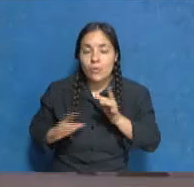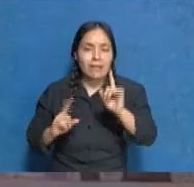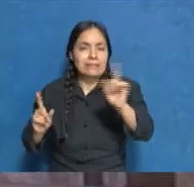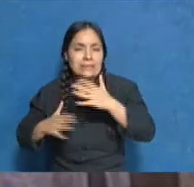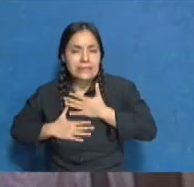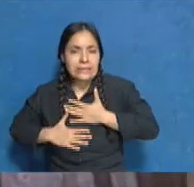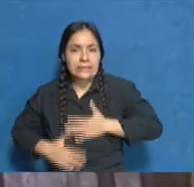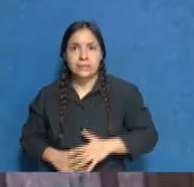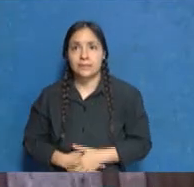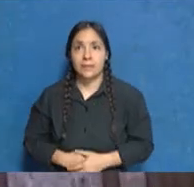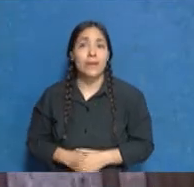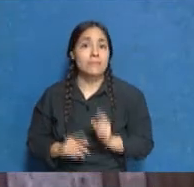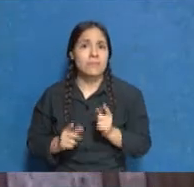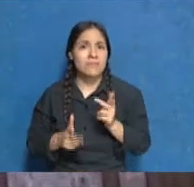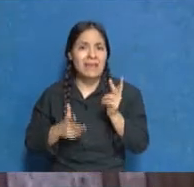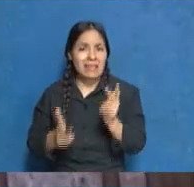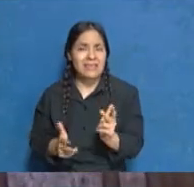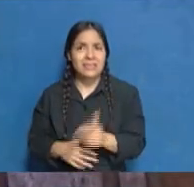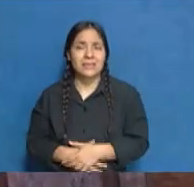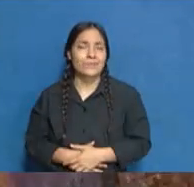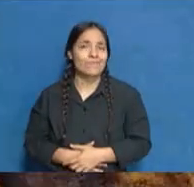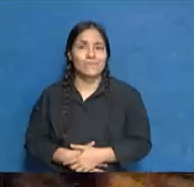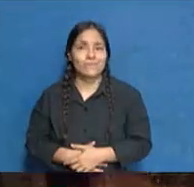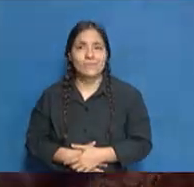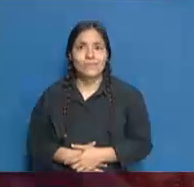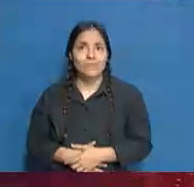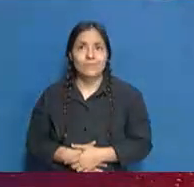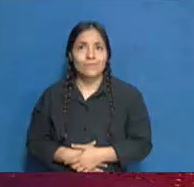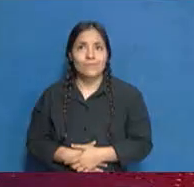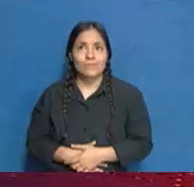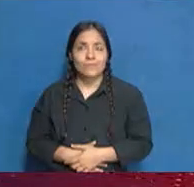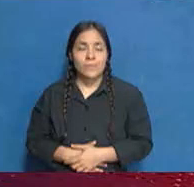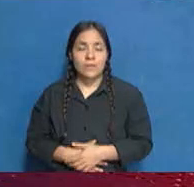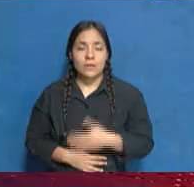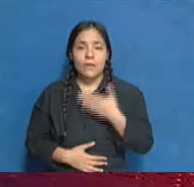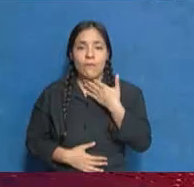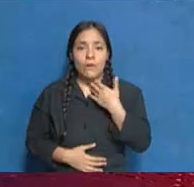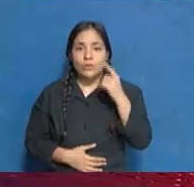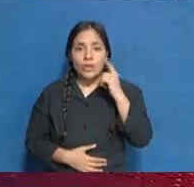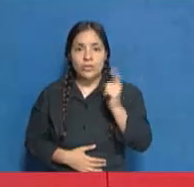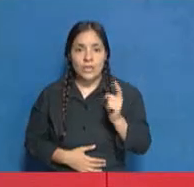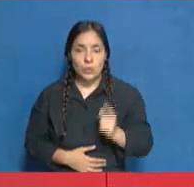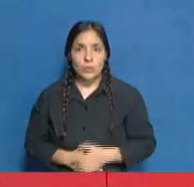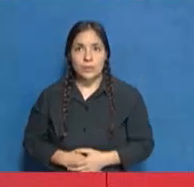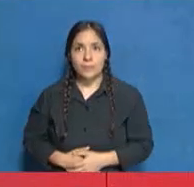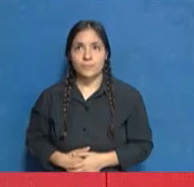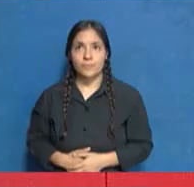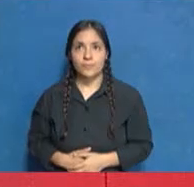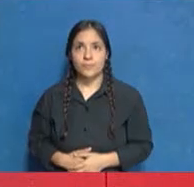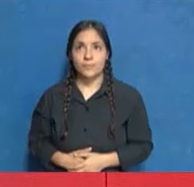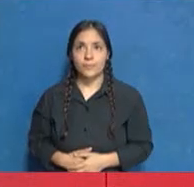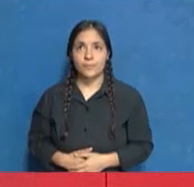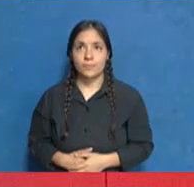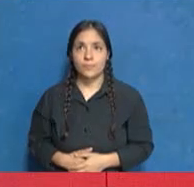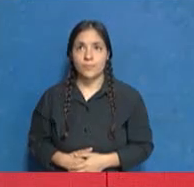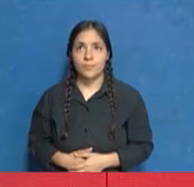está muy bien lo que estás diciendo con estos sublinajes de la variante Omicron que se han detectado. Sí, son